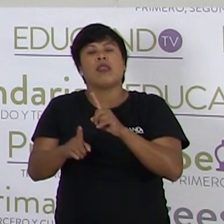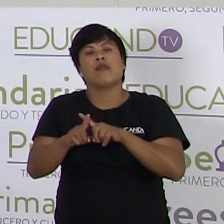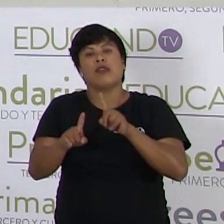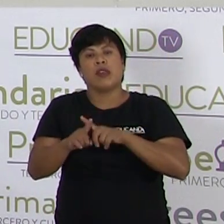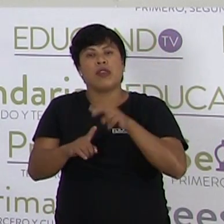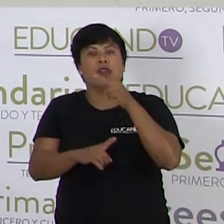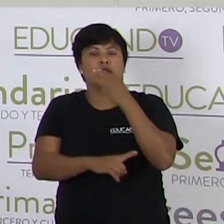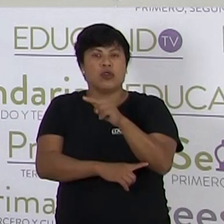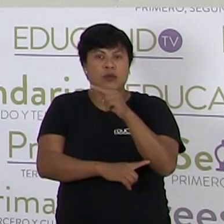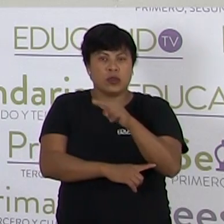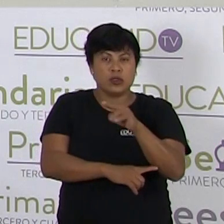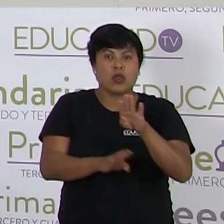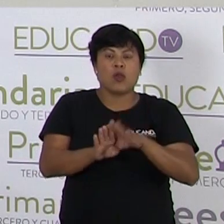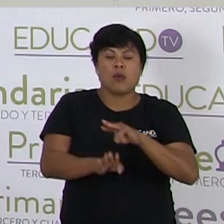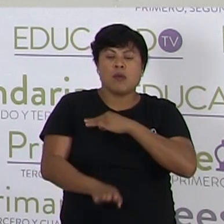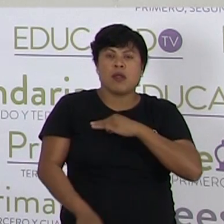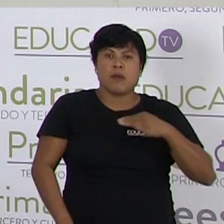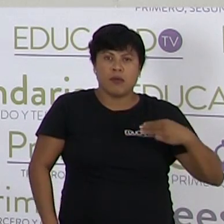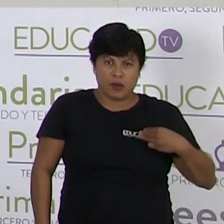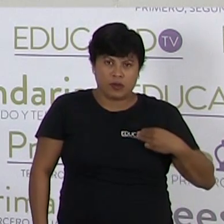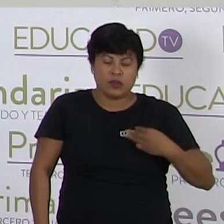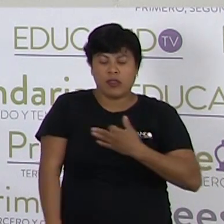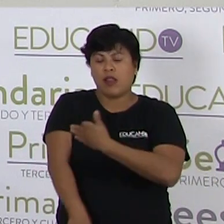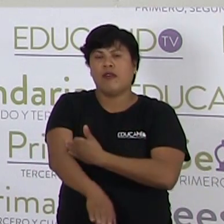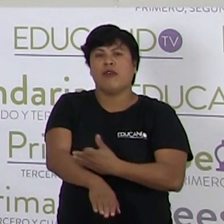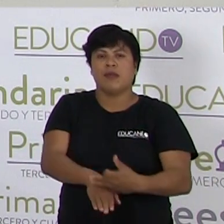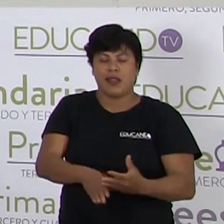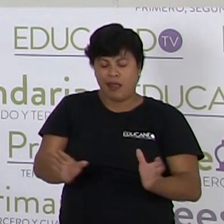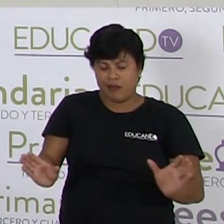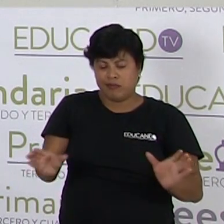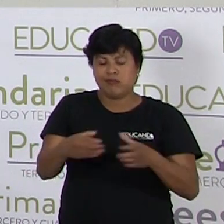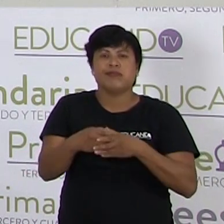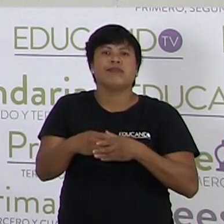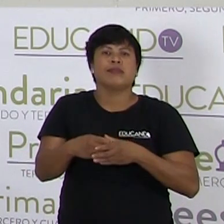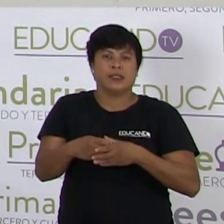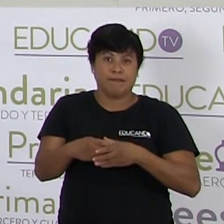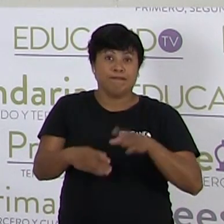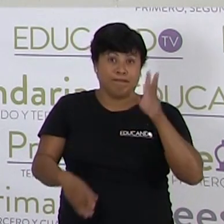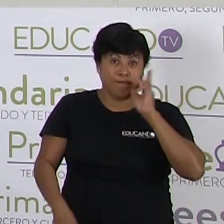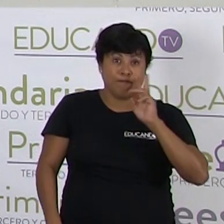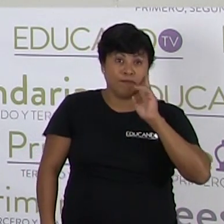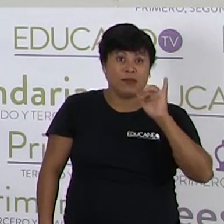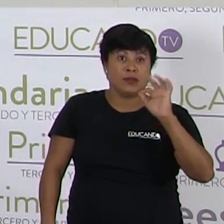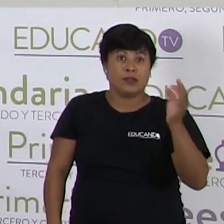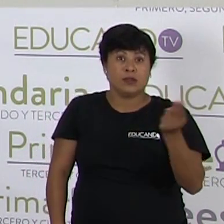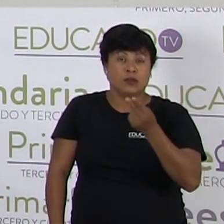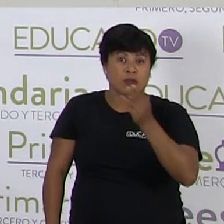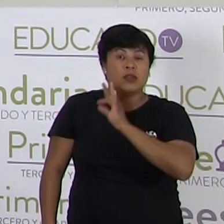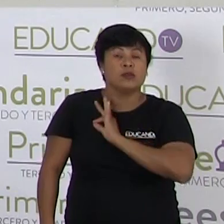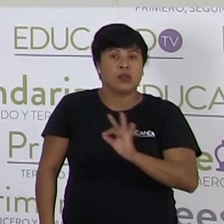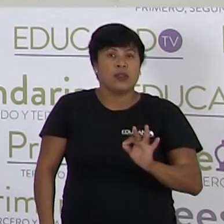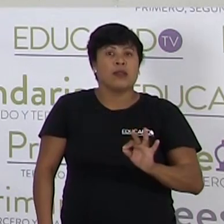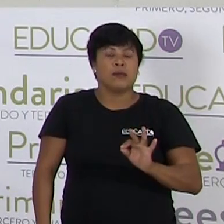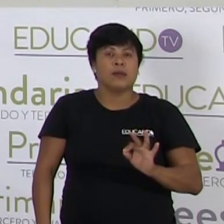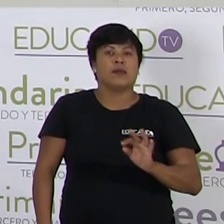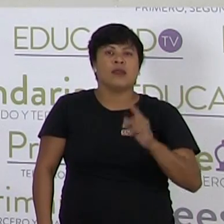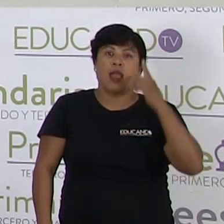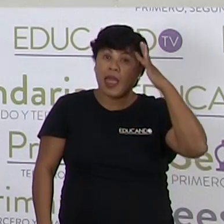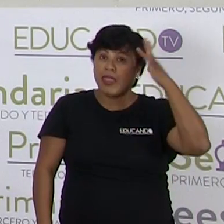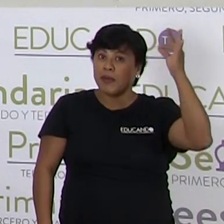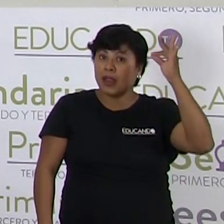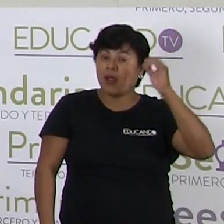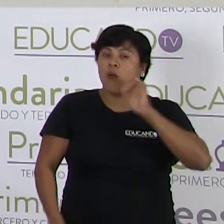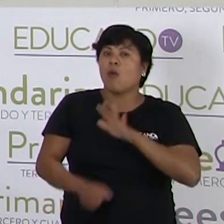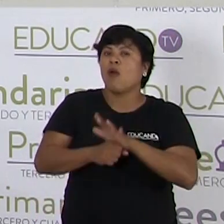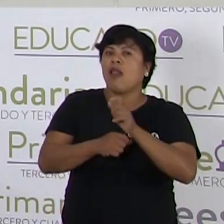nombres, sobre los miembros más bien de la familia. A ver si ustedes pueden adivinar de qué